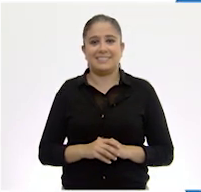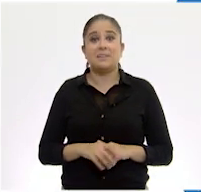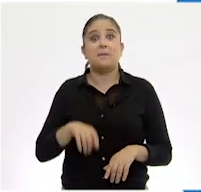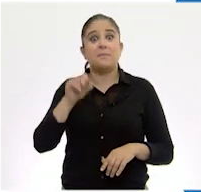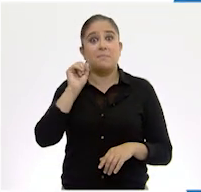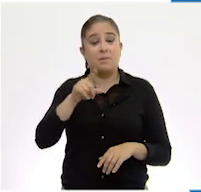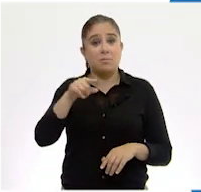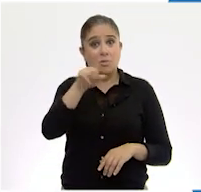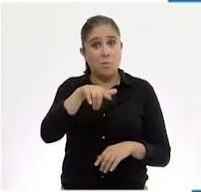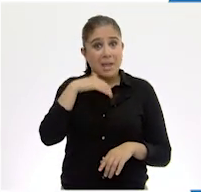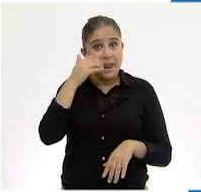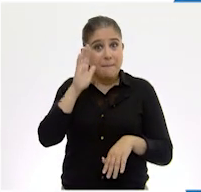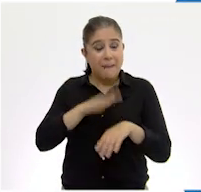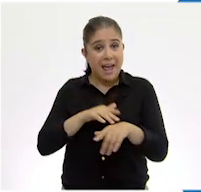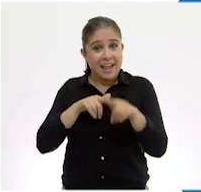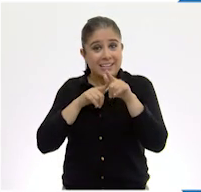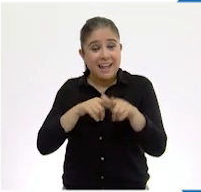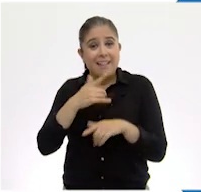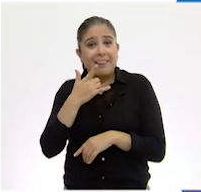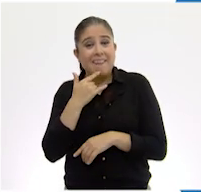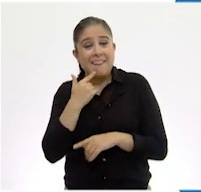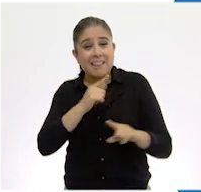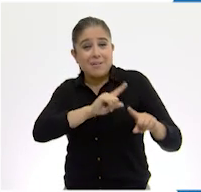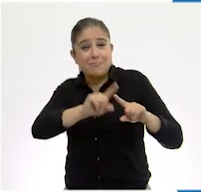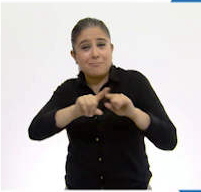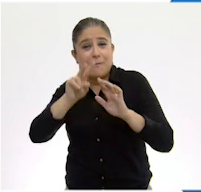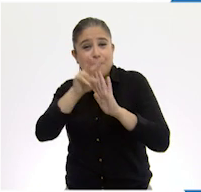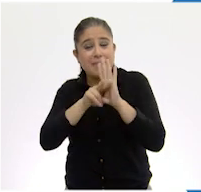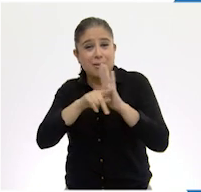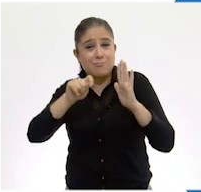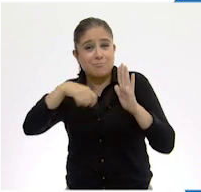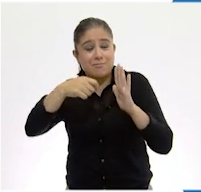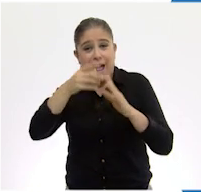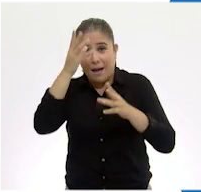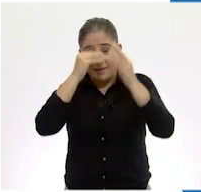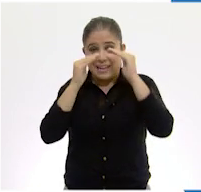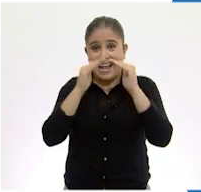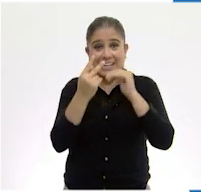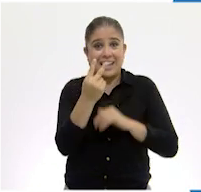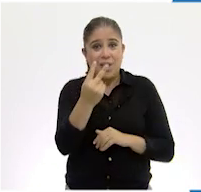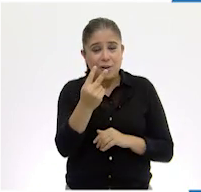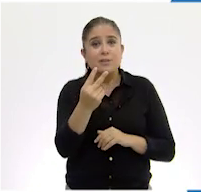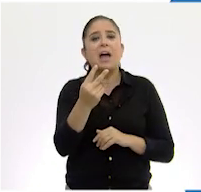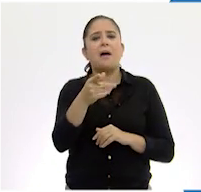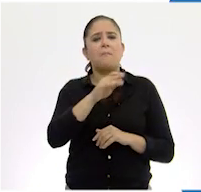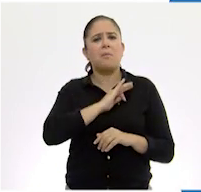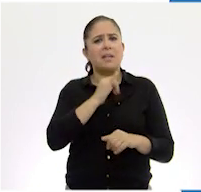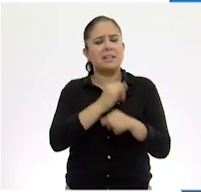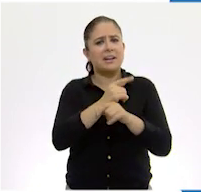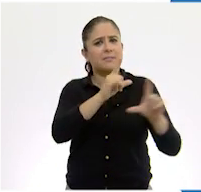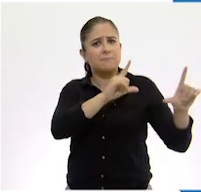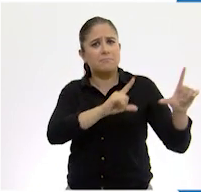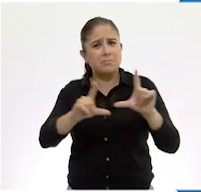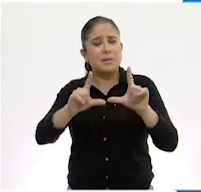Si quieres volver a ver los programas de Aprende en Casa 2, los puedes encontrar en la siguiente liga: